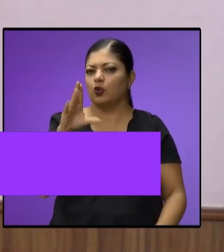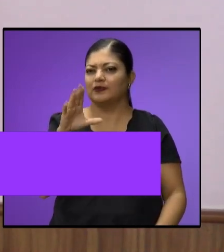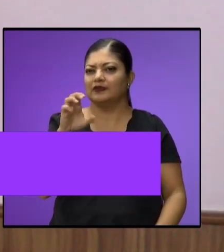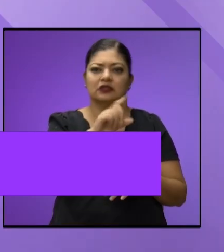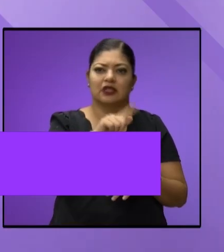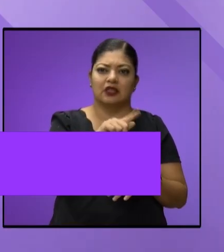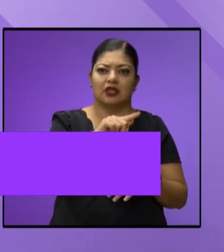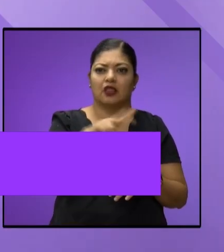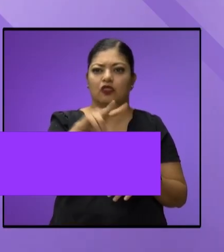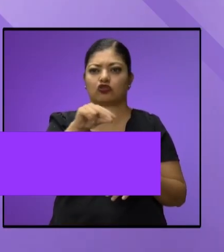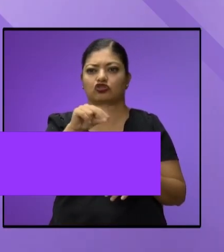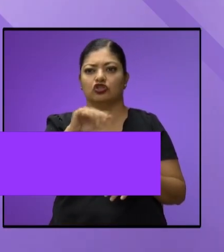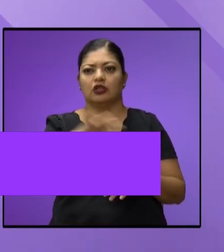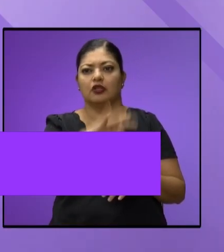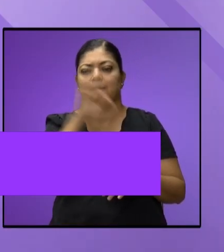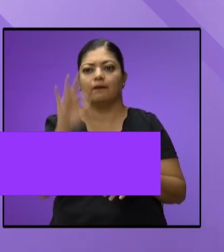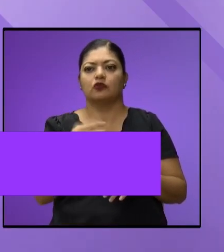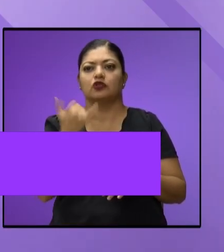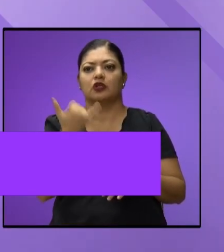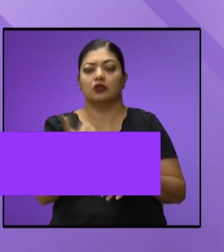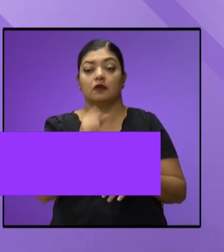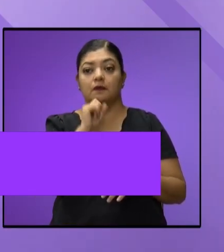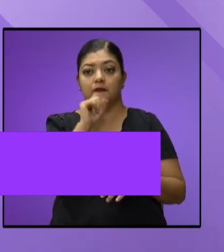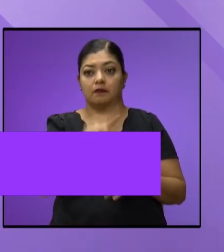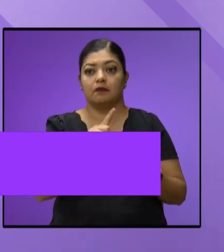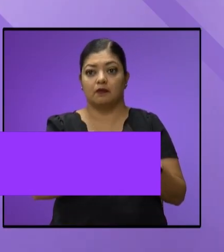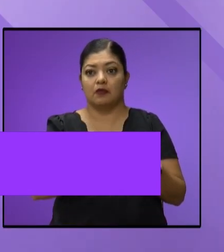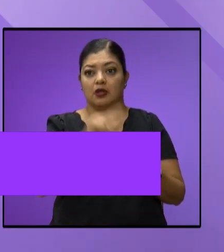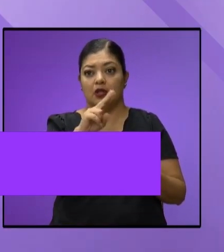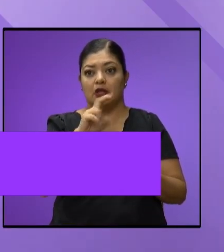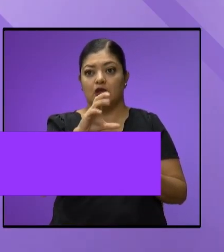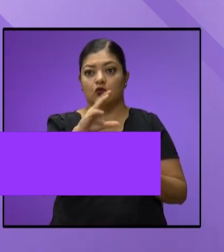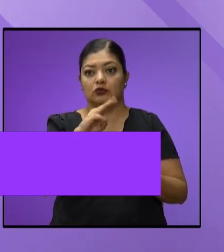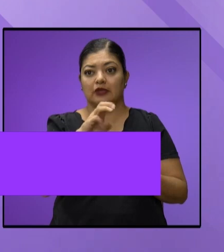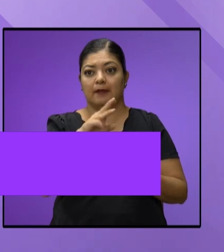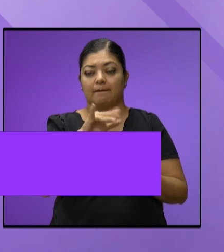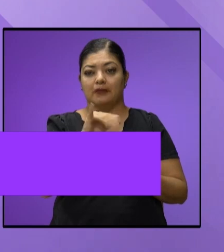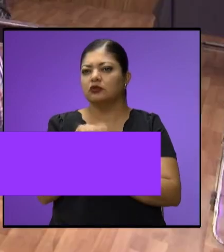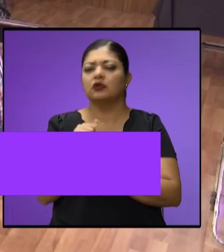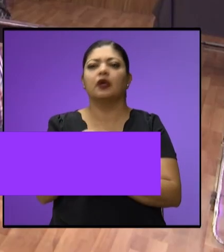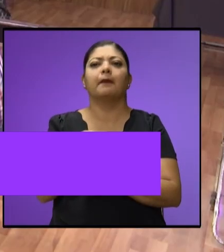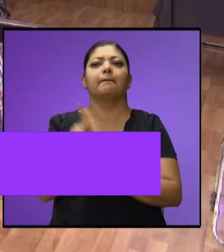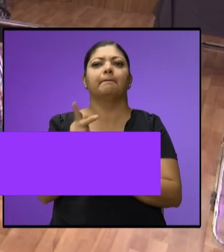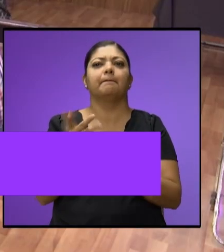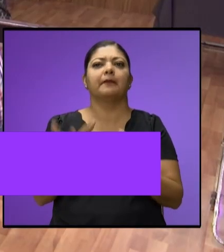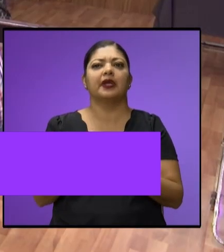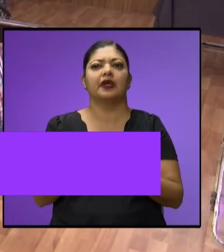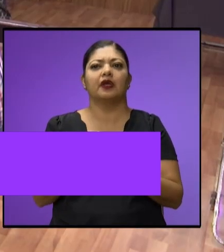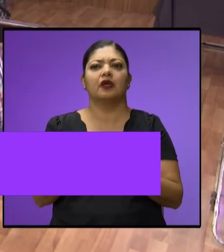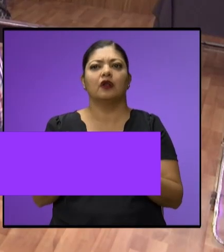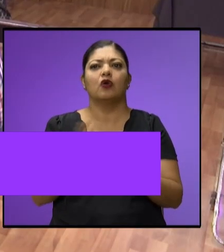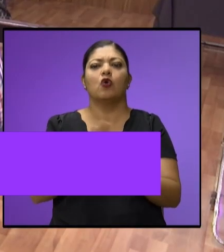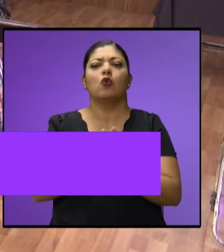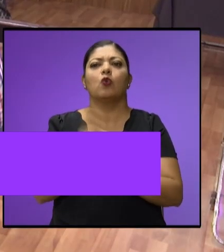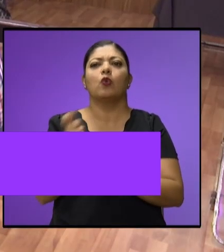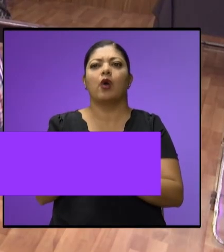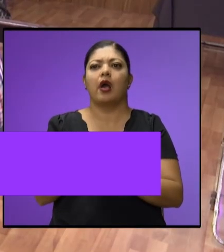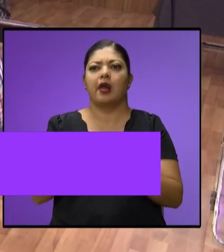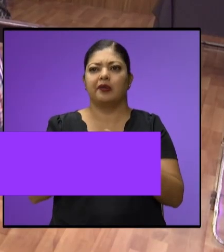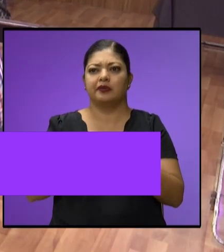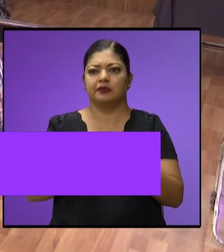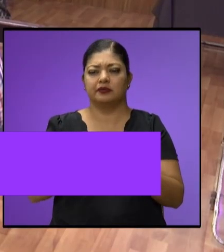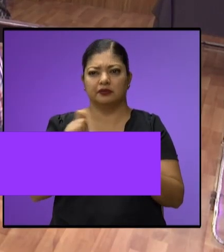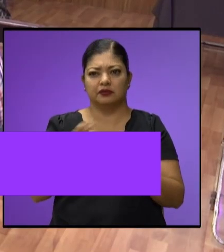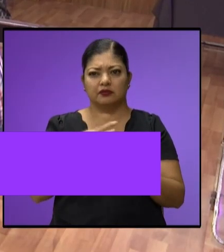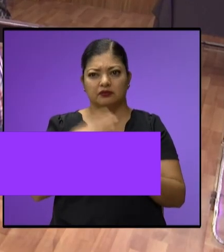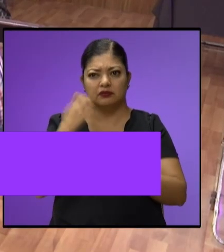infantil, donde habló sobre qué es, los tipos que existen, cómo detectarla, entre otras cosas. Para finalizar el evento, se hizo una ronda de